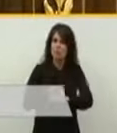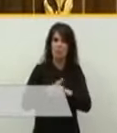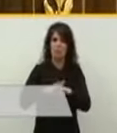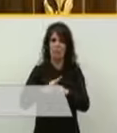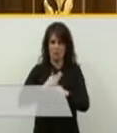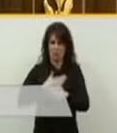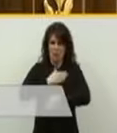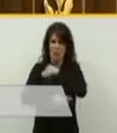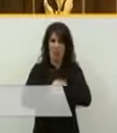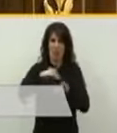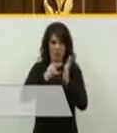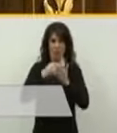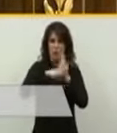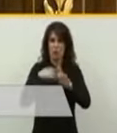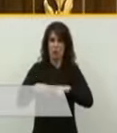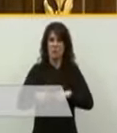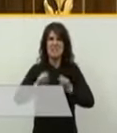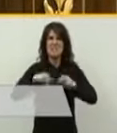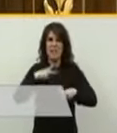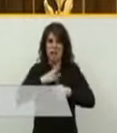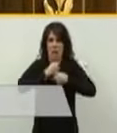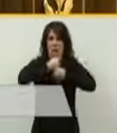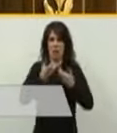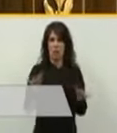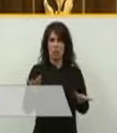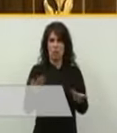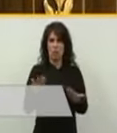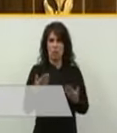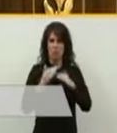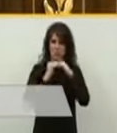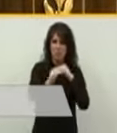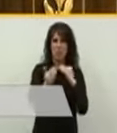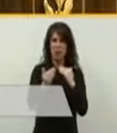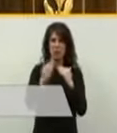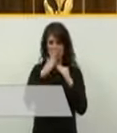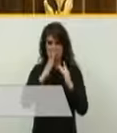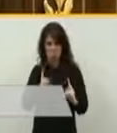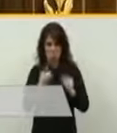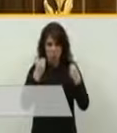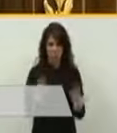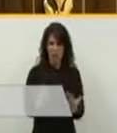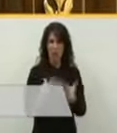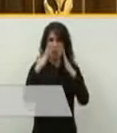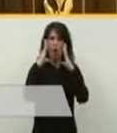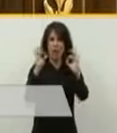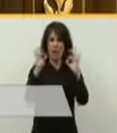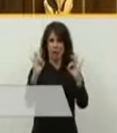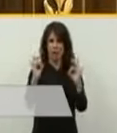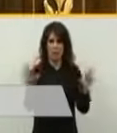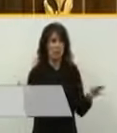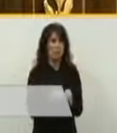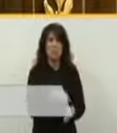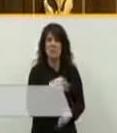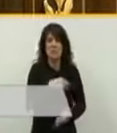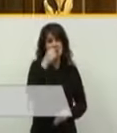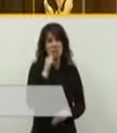sin agobios. Un gobierno estable, previsible y coherente. En suma, señor Sánchez, lo que se llama un gobierno, ¿cree usted